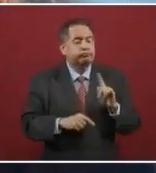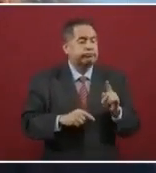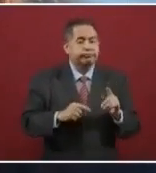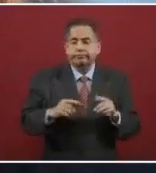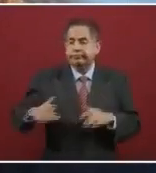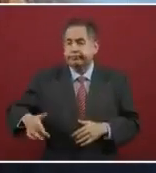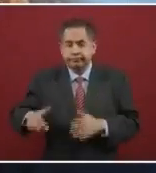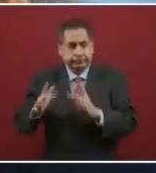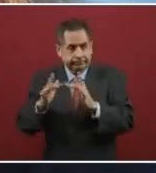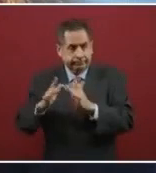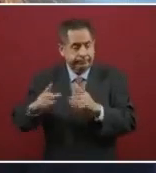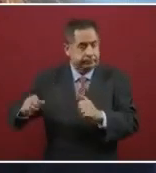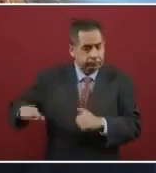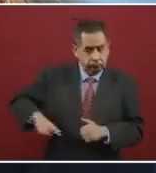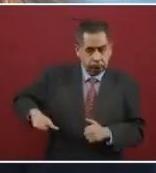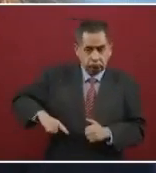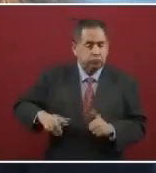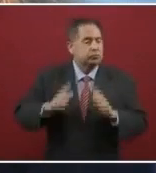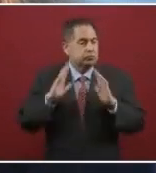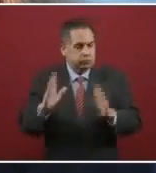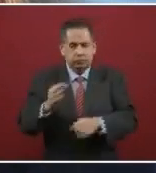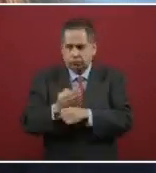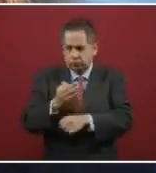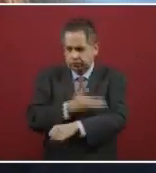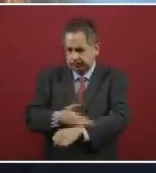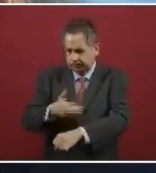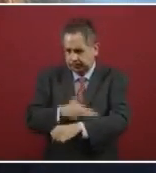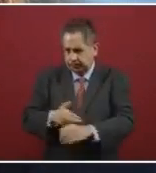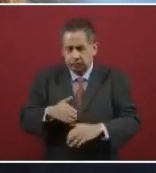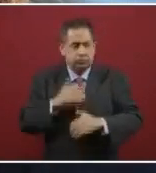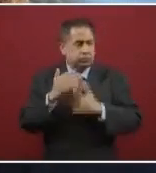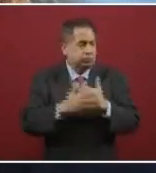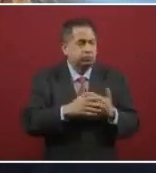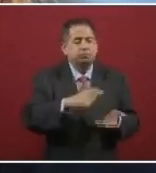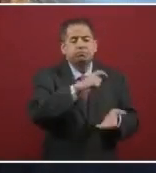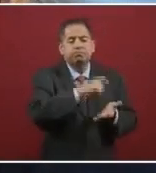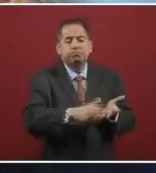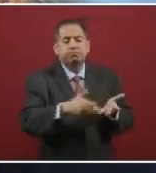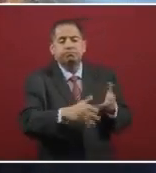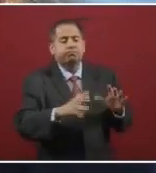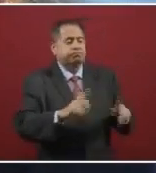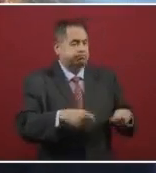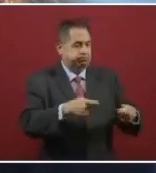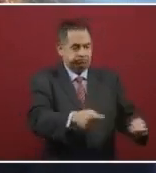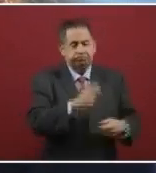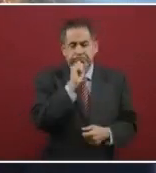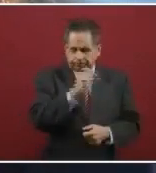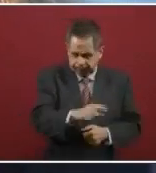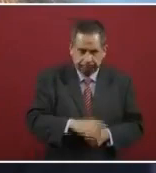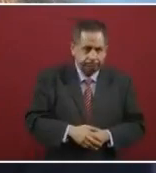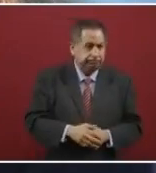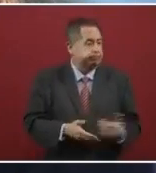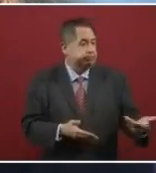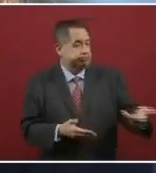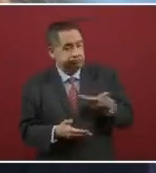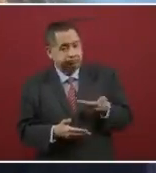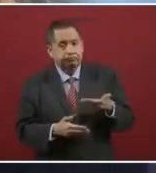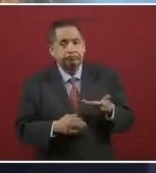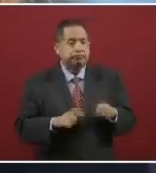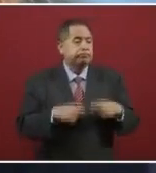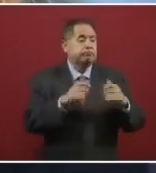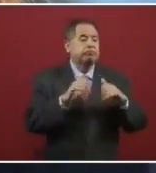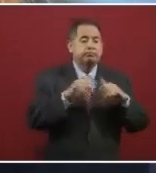instancias del gobierno, y se está gestionando ya esta compra. También solicitaron que se les apoye para generar más